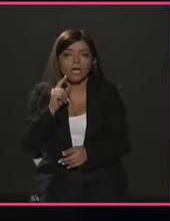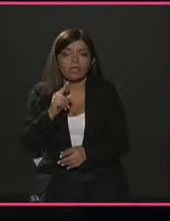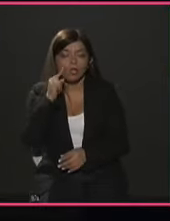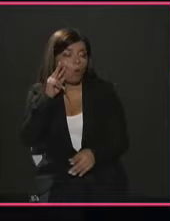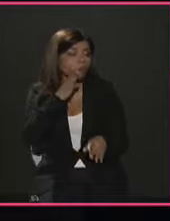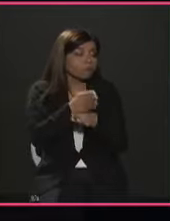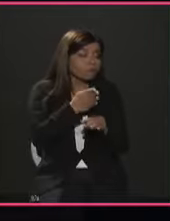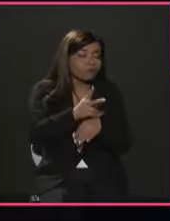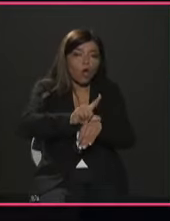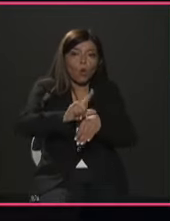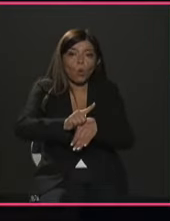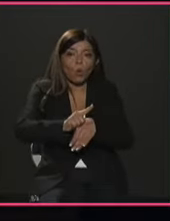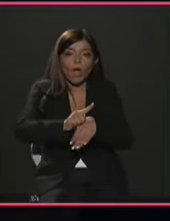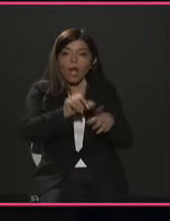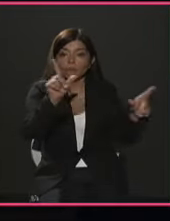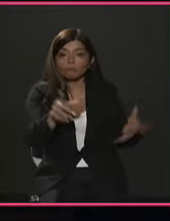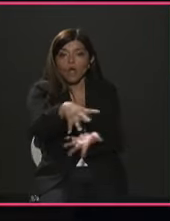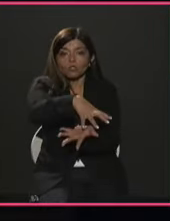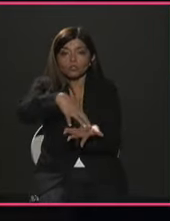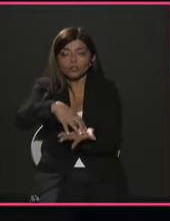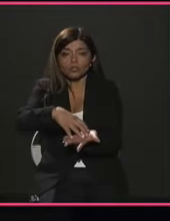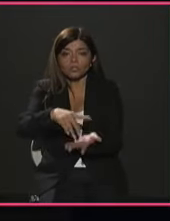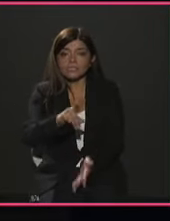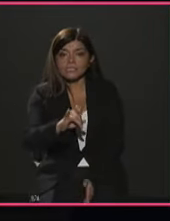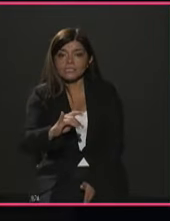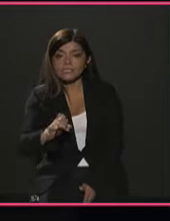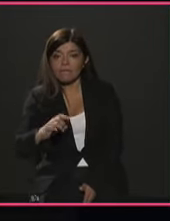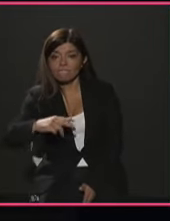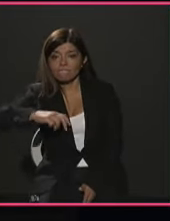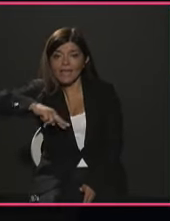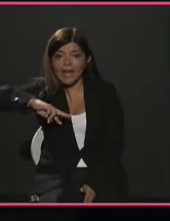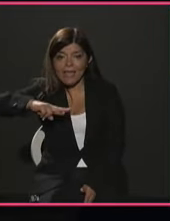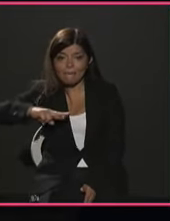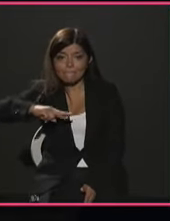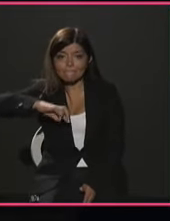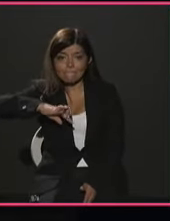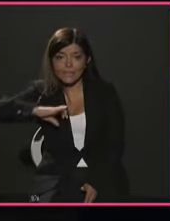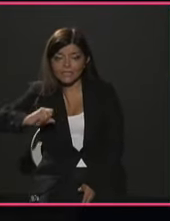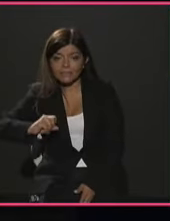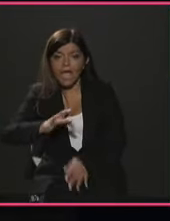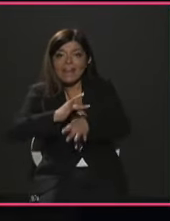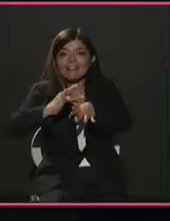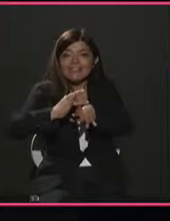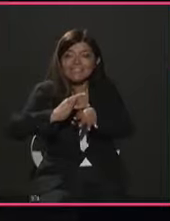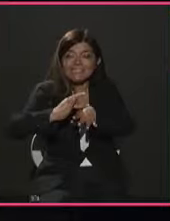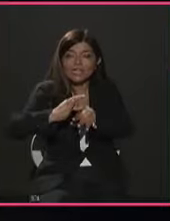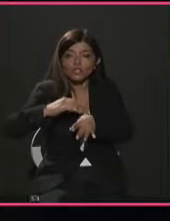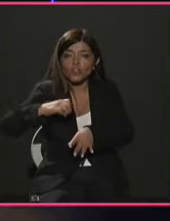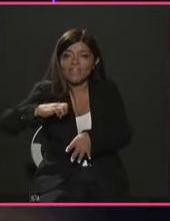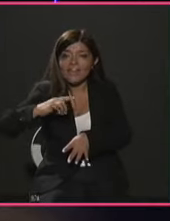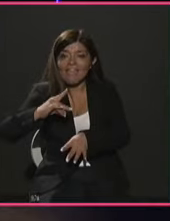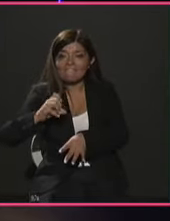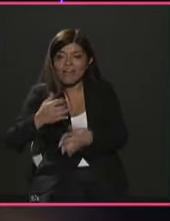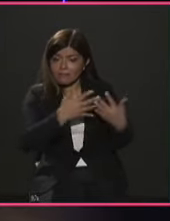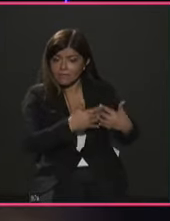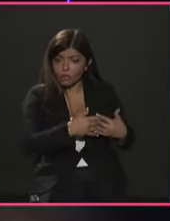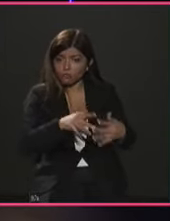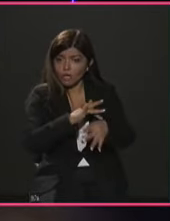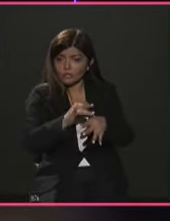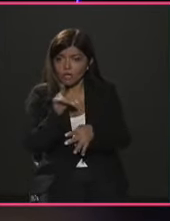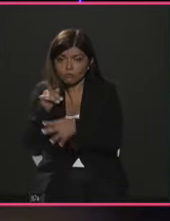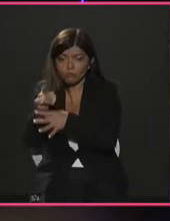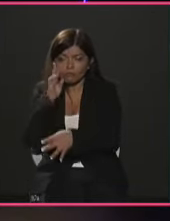que visité es una pequeña ciudad que se llama Silver p que está en el desierto de Nevada ahora durante